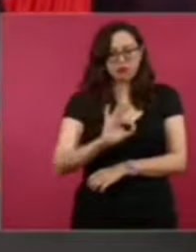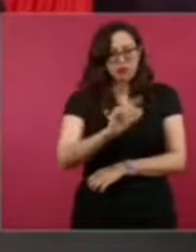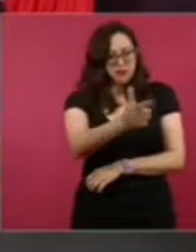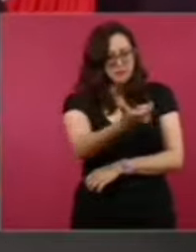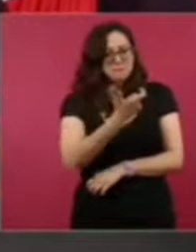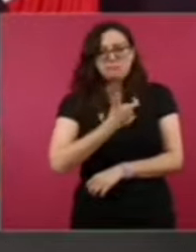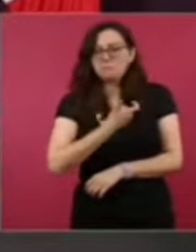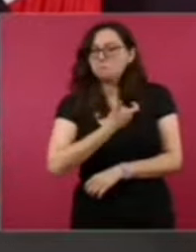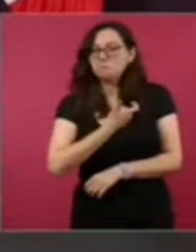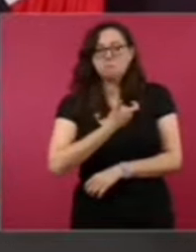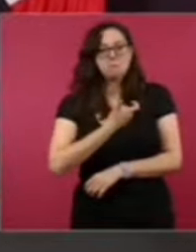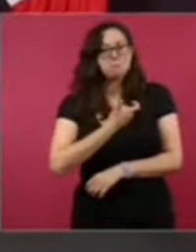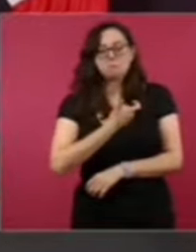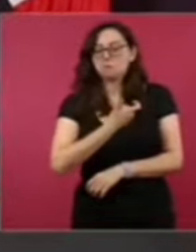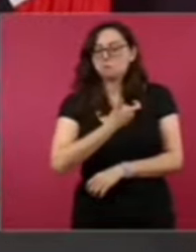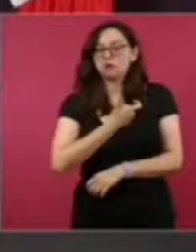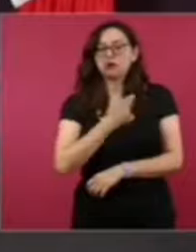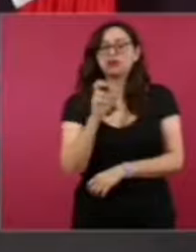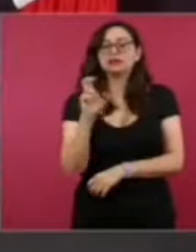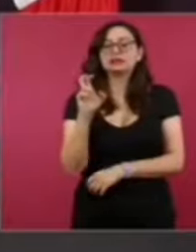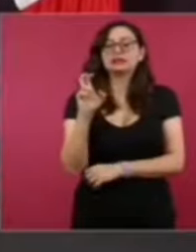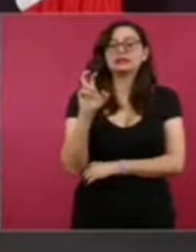iban a recibir